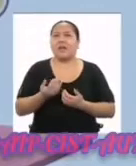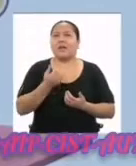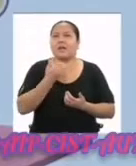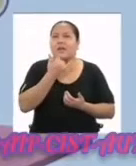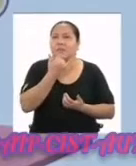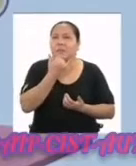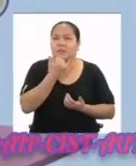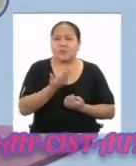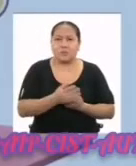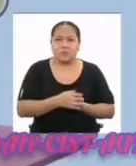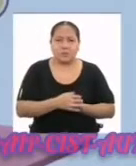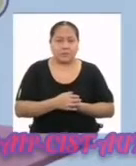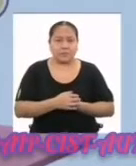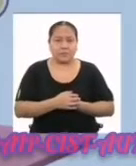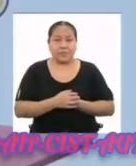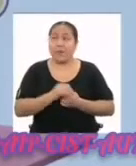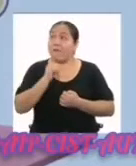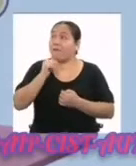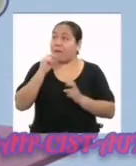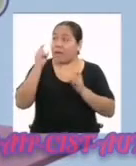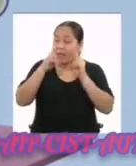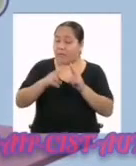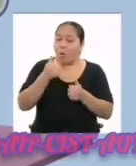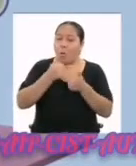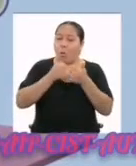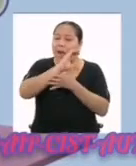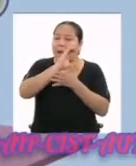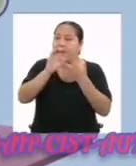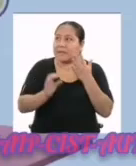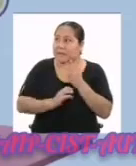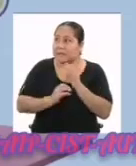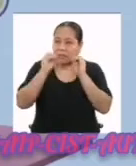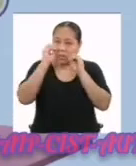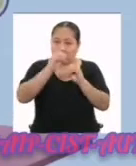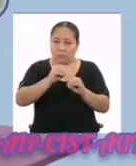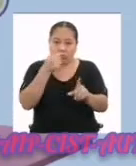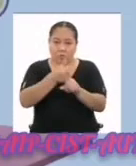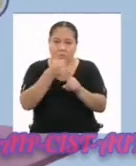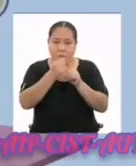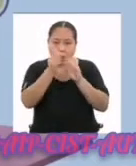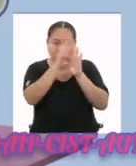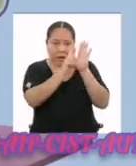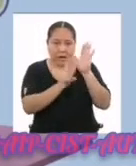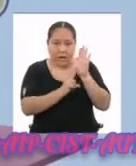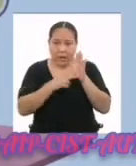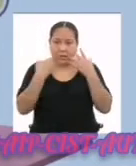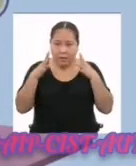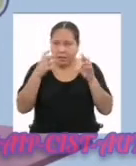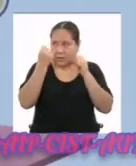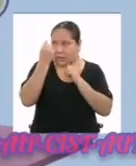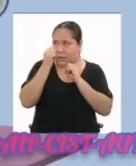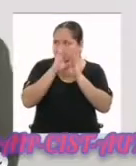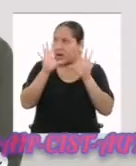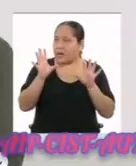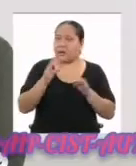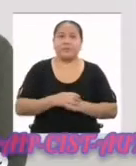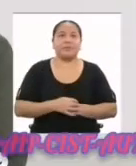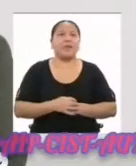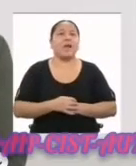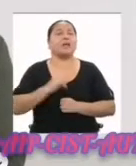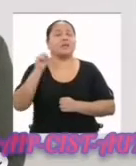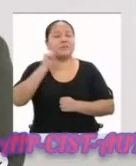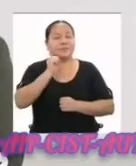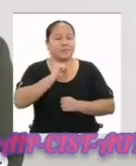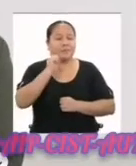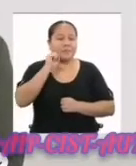quedado? Nos faltaba ver cuáles eran las características que debe tener un reglamento para que sea realmente comprensible. Ah,